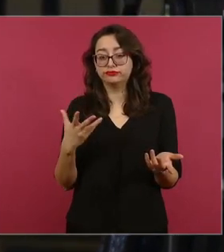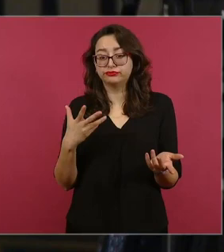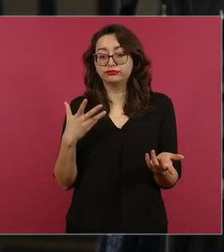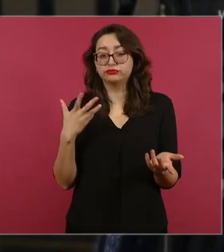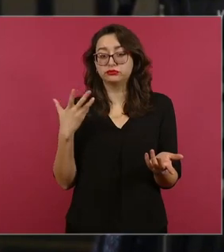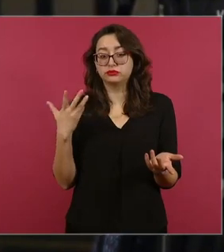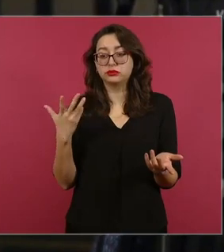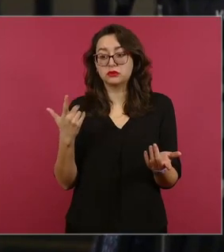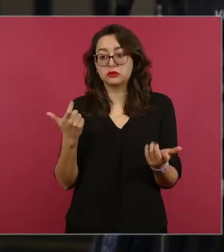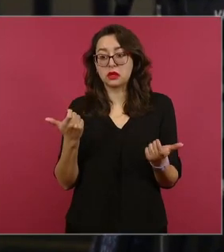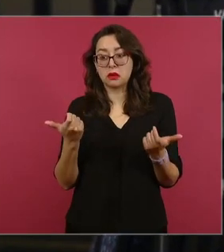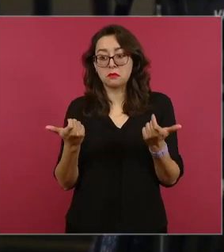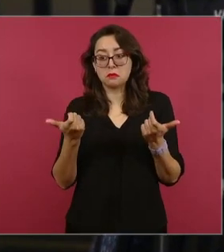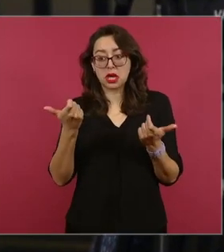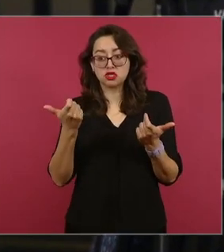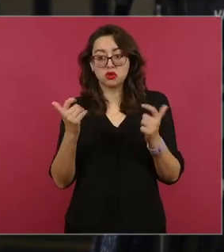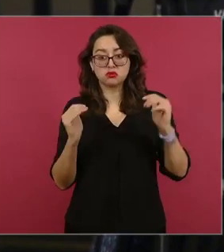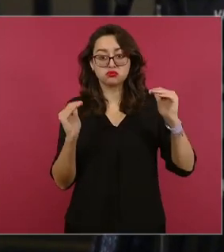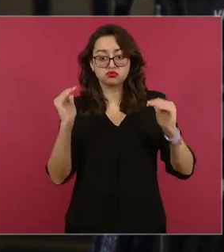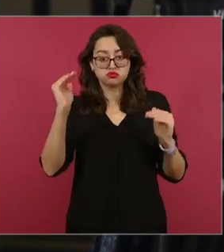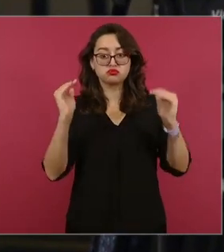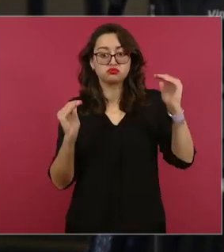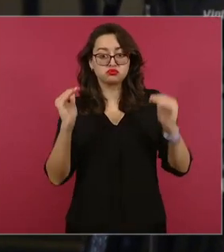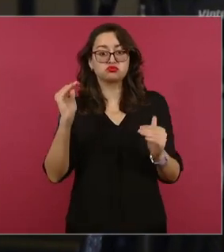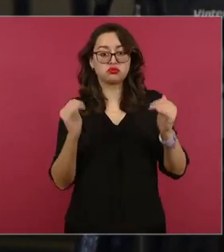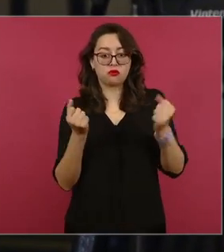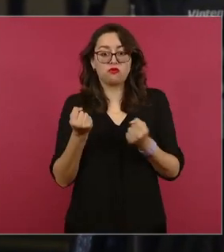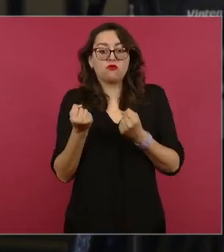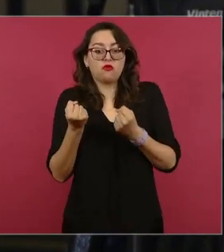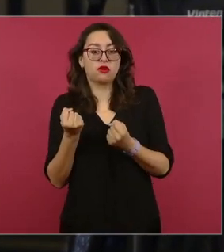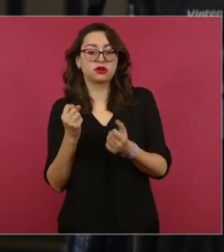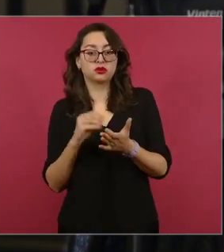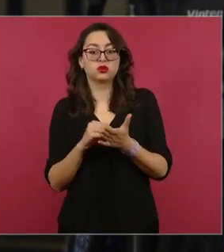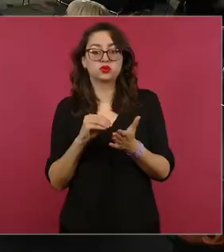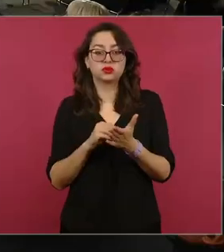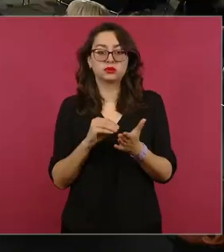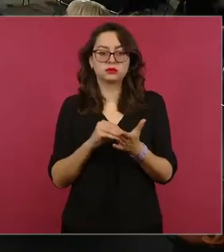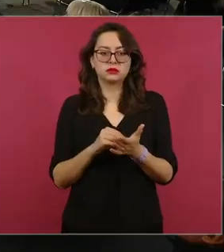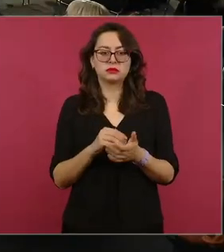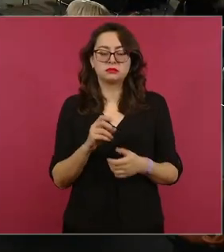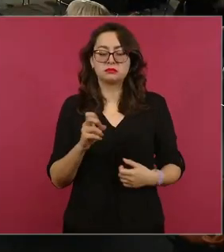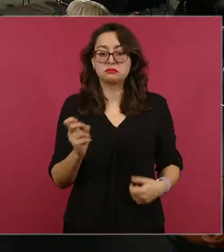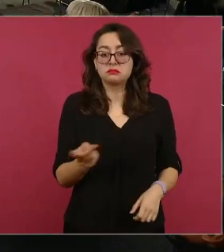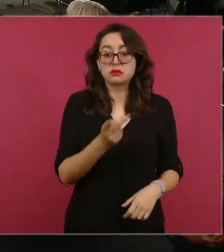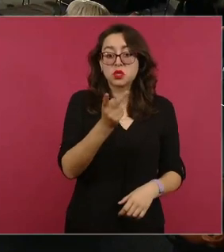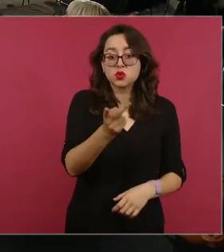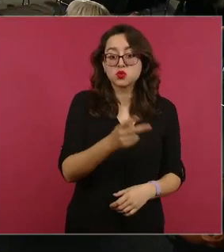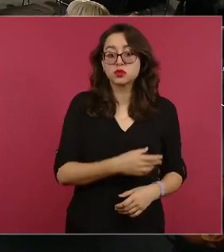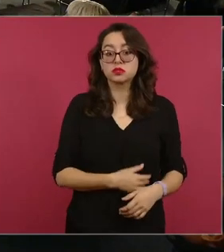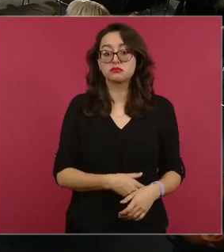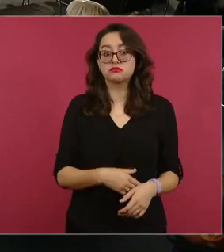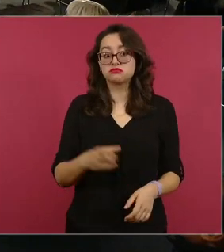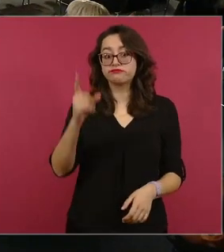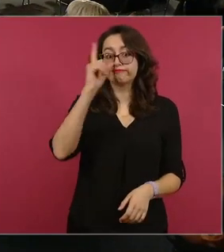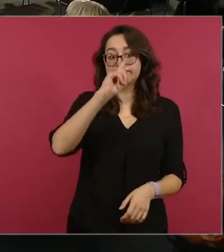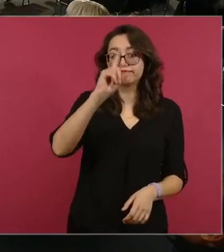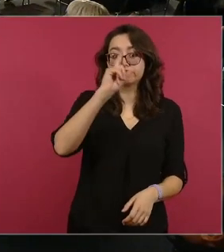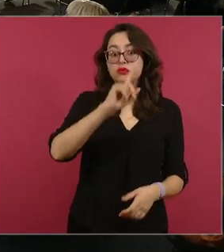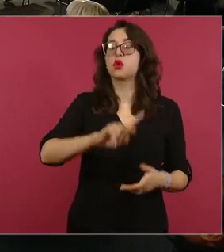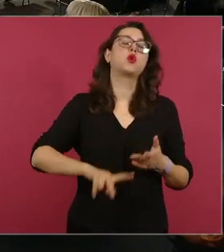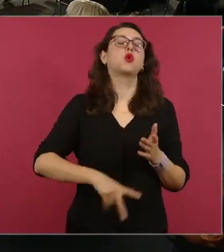está fuerte todavía el peso, ¿no? Entonces, esa sería mi pregunta. ¿Usted recomendaría que se volviera a